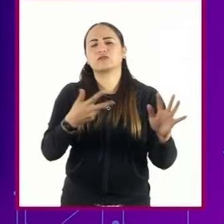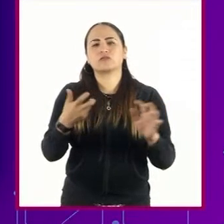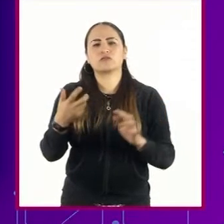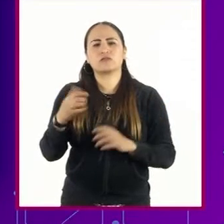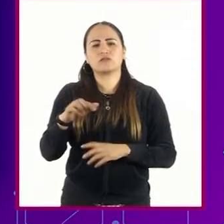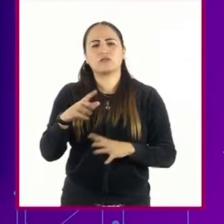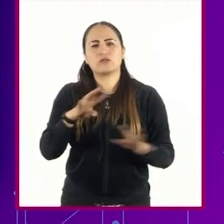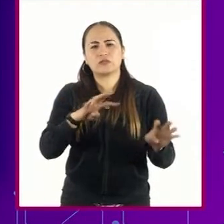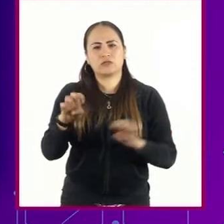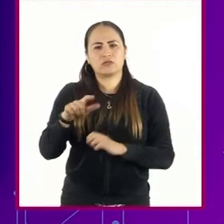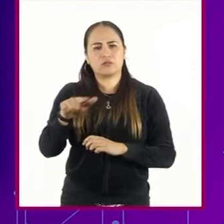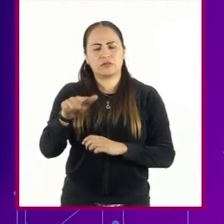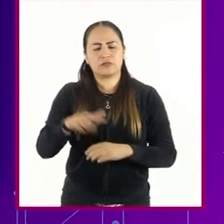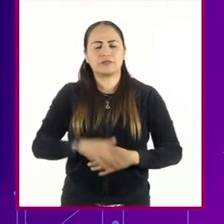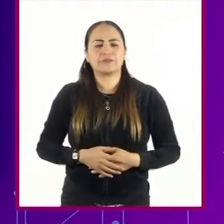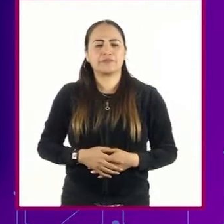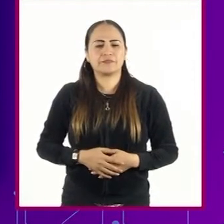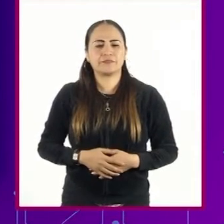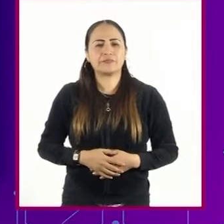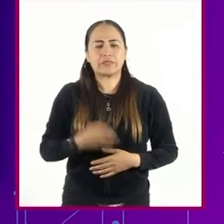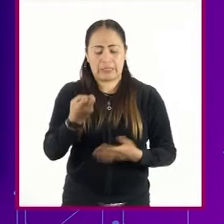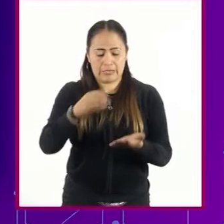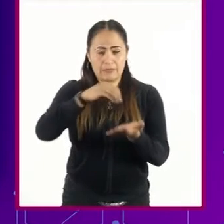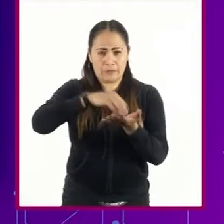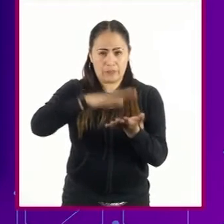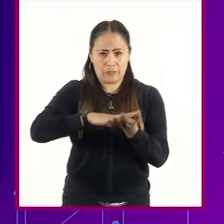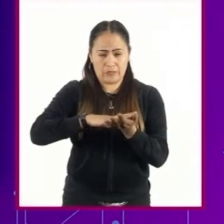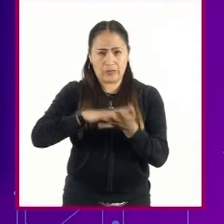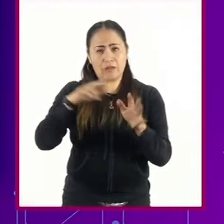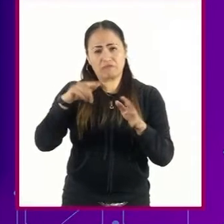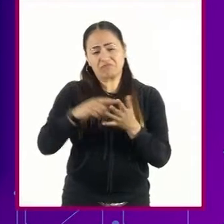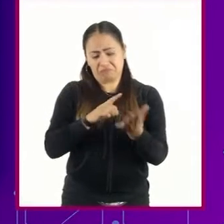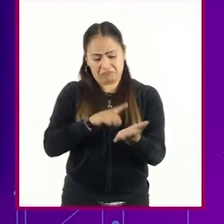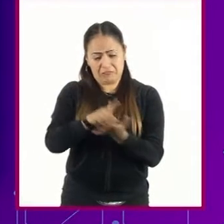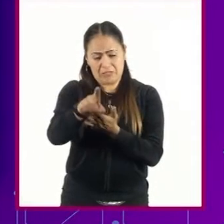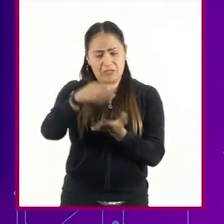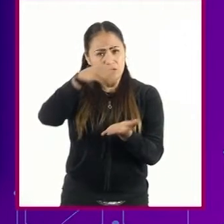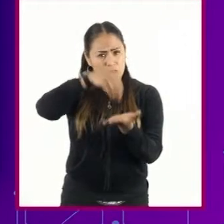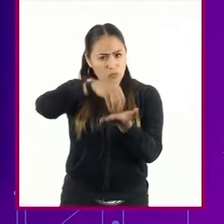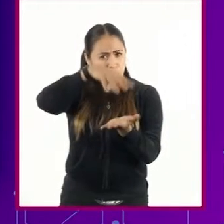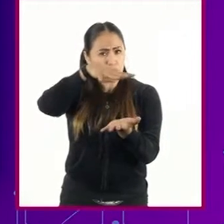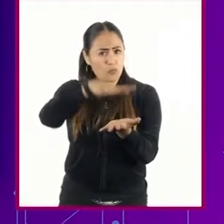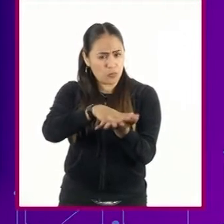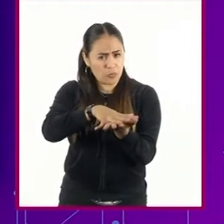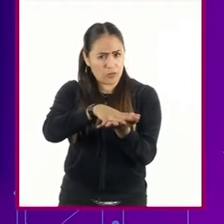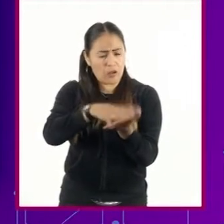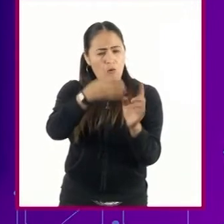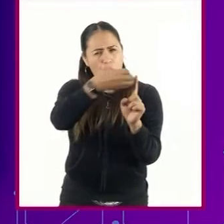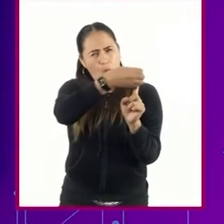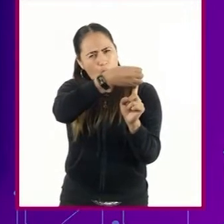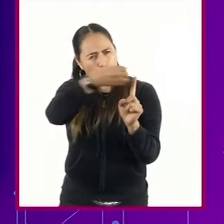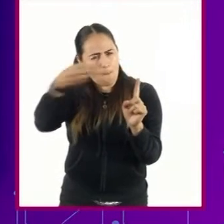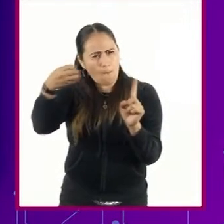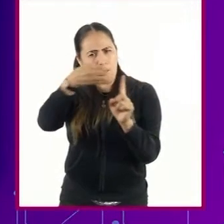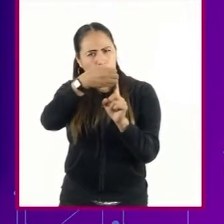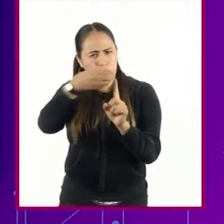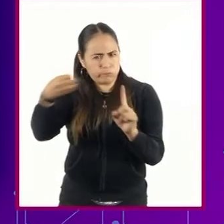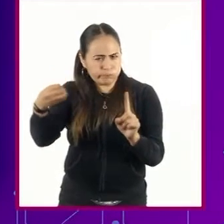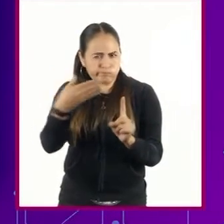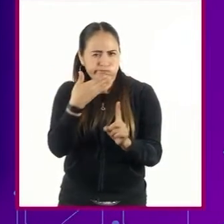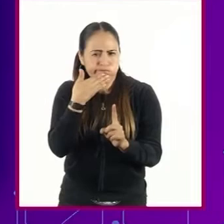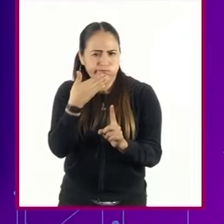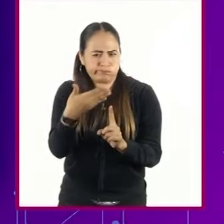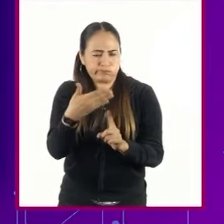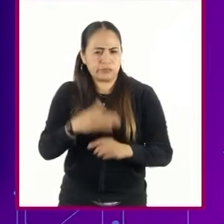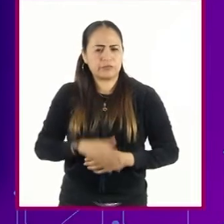en donde este tipo de derechos se establecen en un orden constitucional.